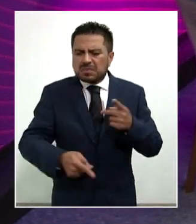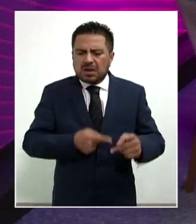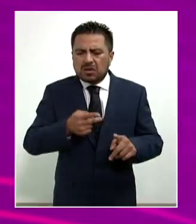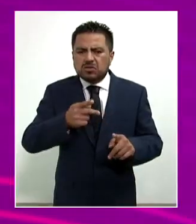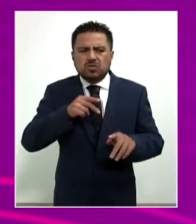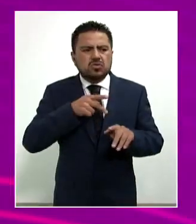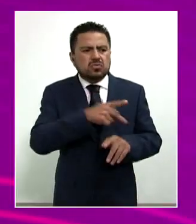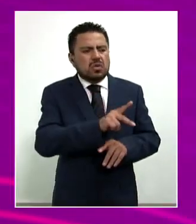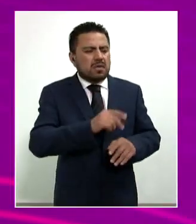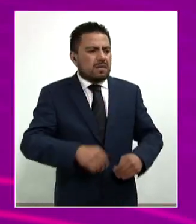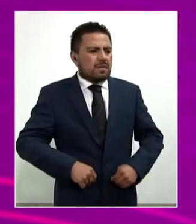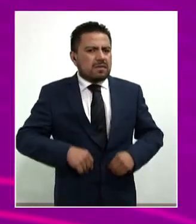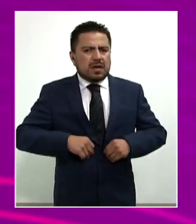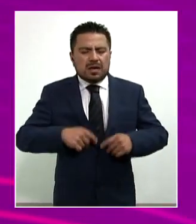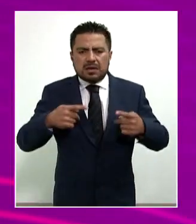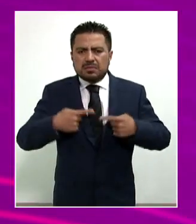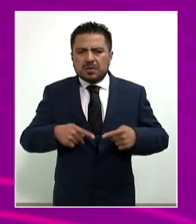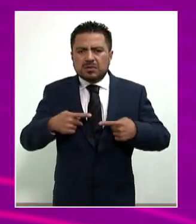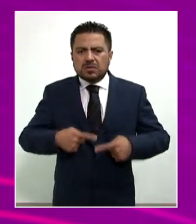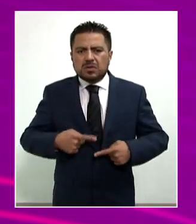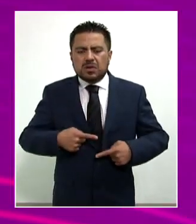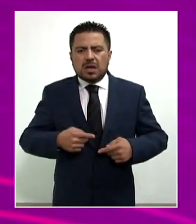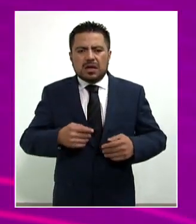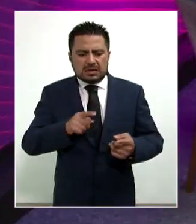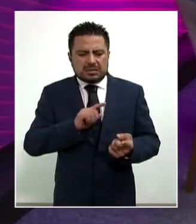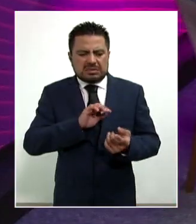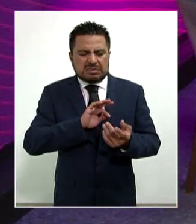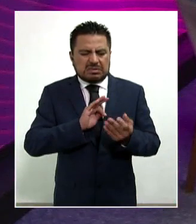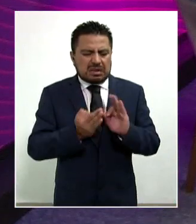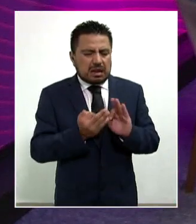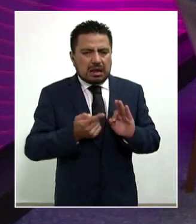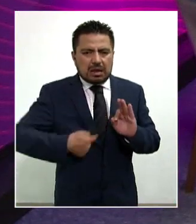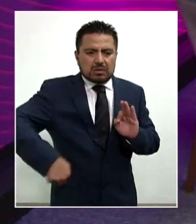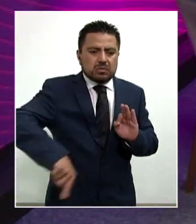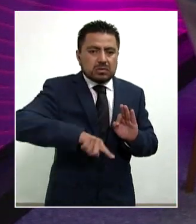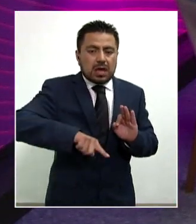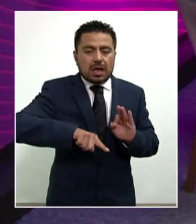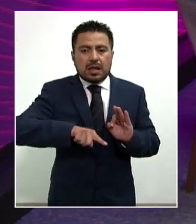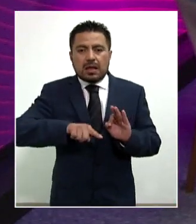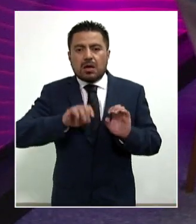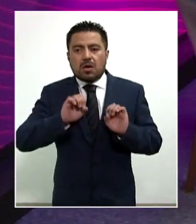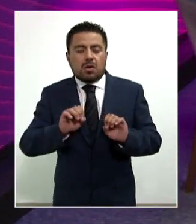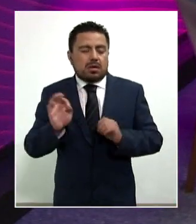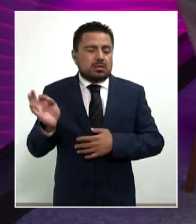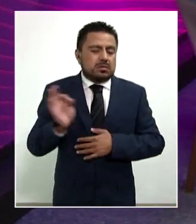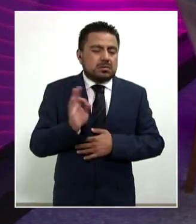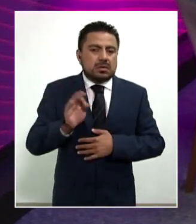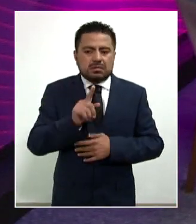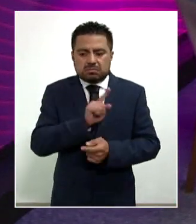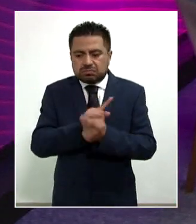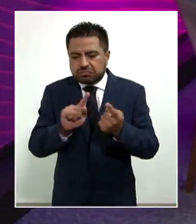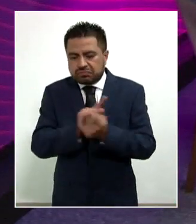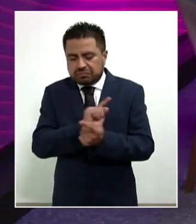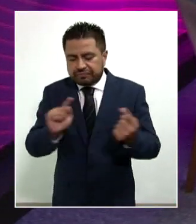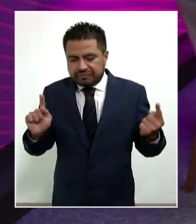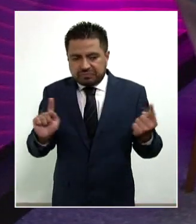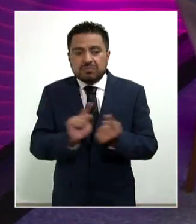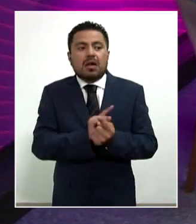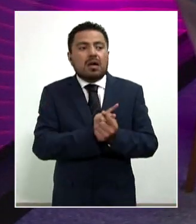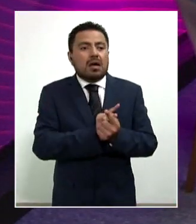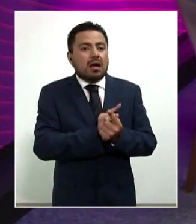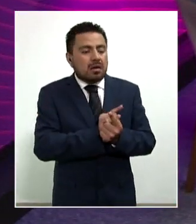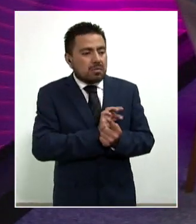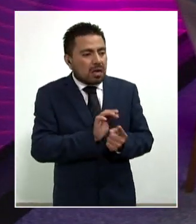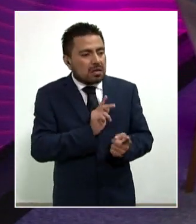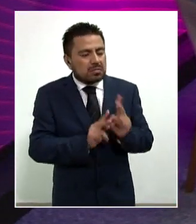sobre su vida a las personas que están cerca de ustedes. O que a lo mejor se los encuentran por algún momento y puedan platicar